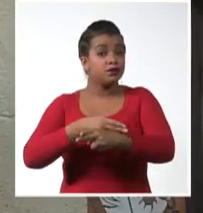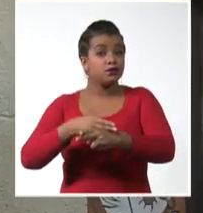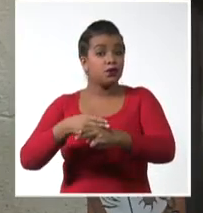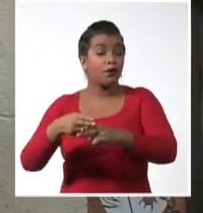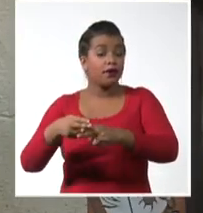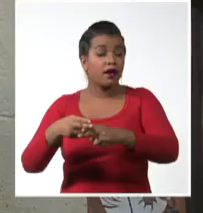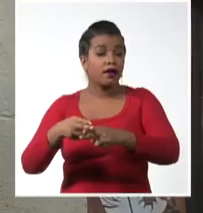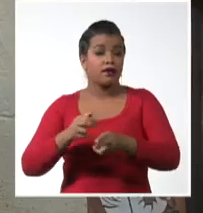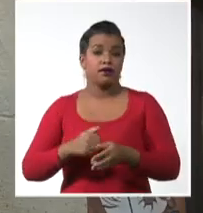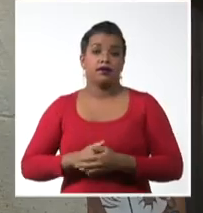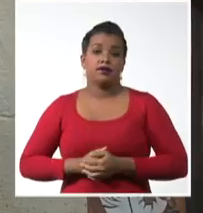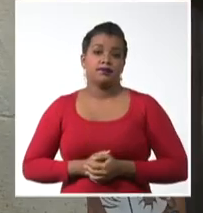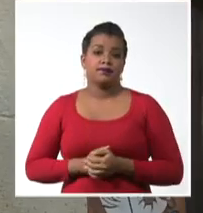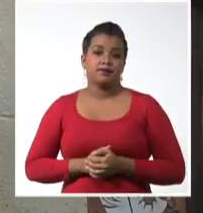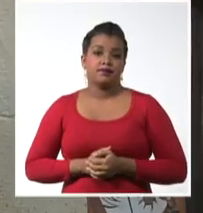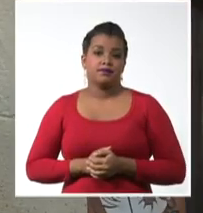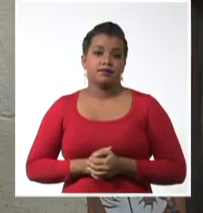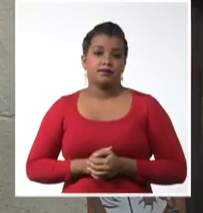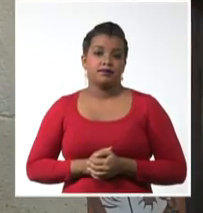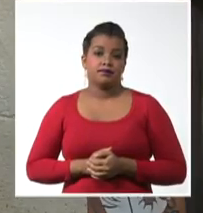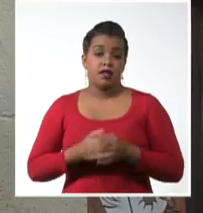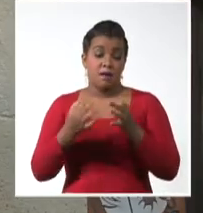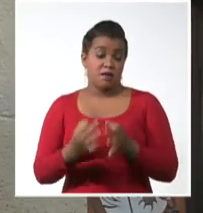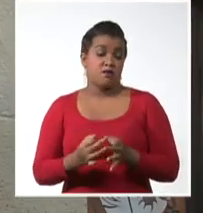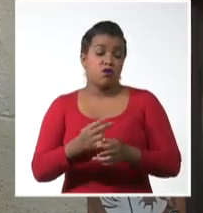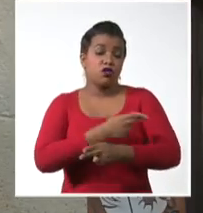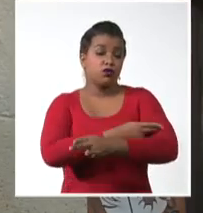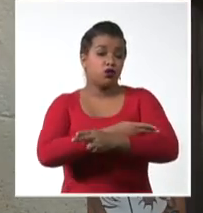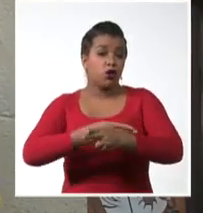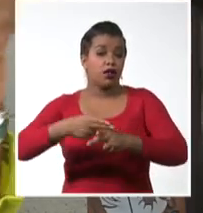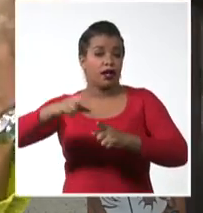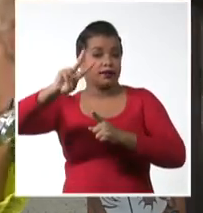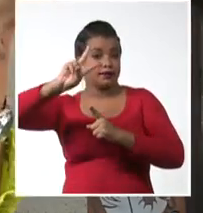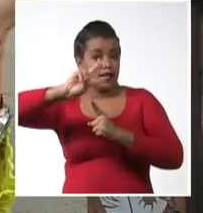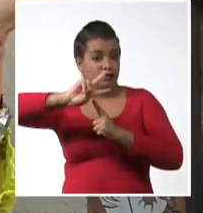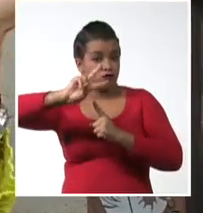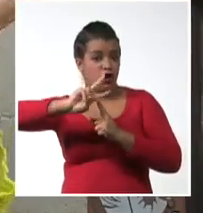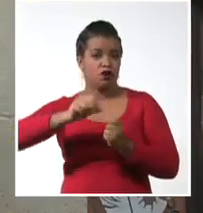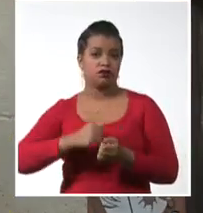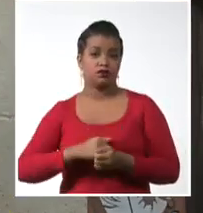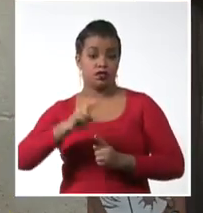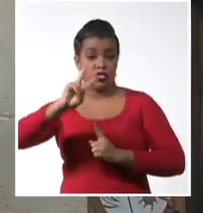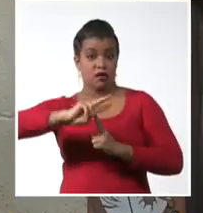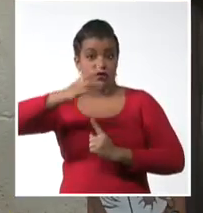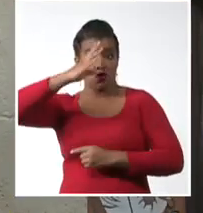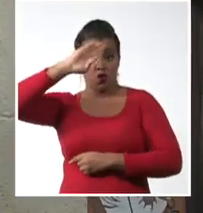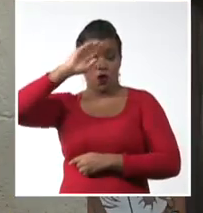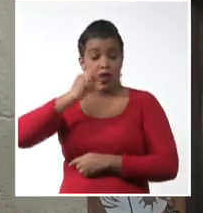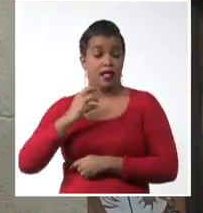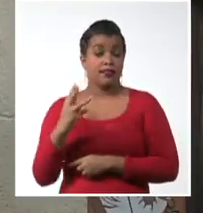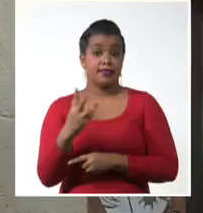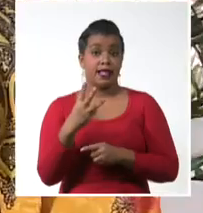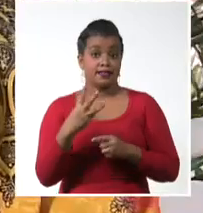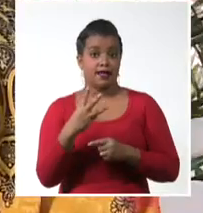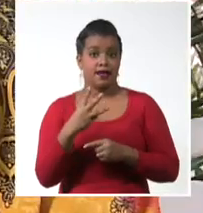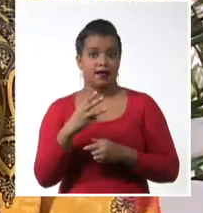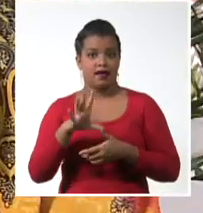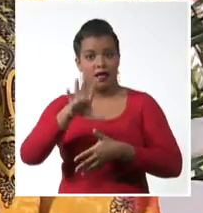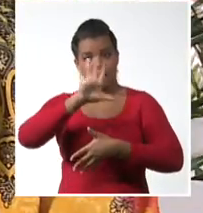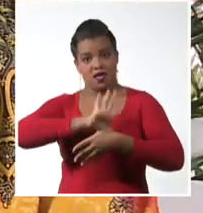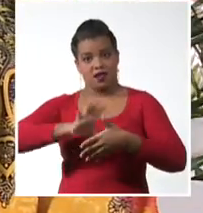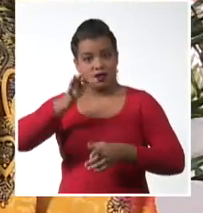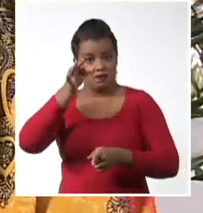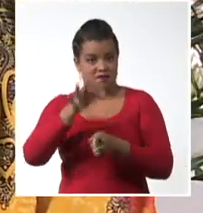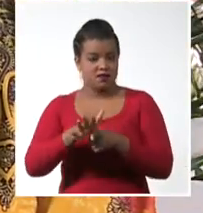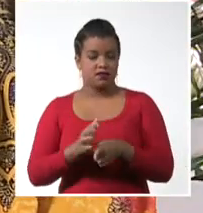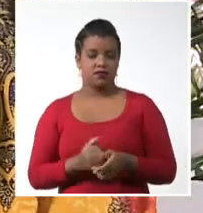vista de la propia televisión. La televisión cubana es la tercera de América Latina.